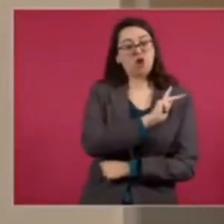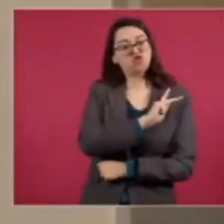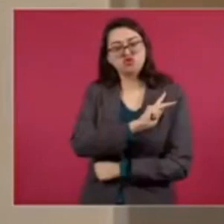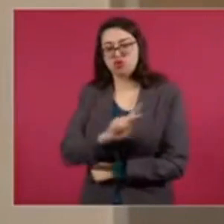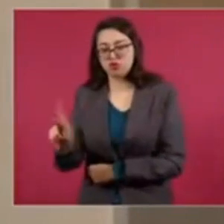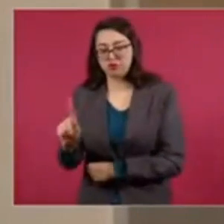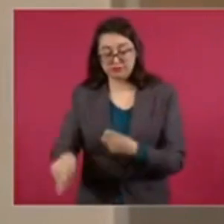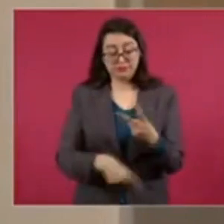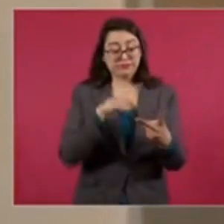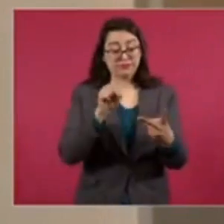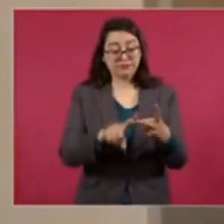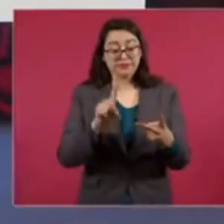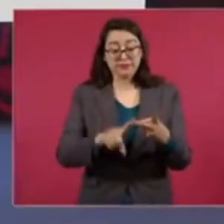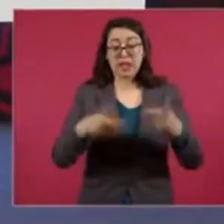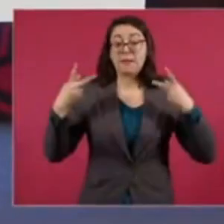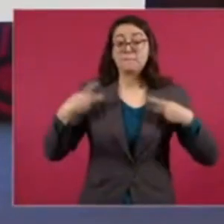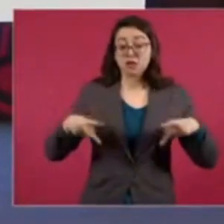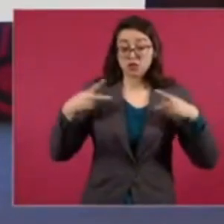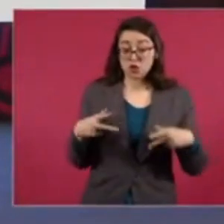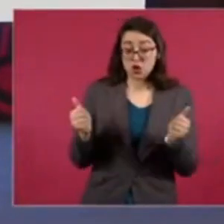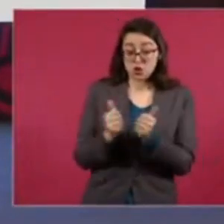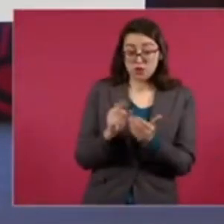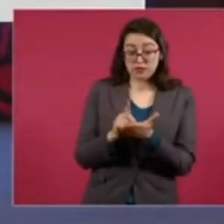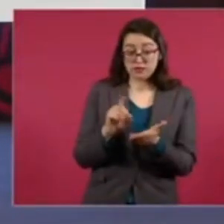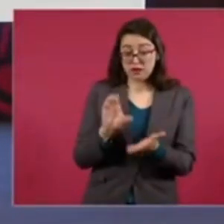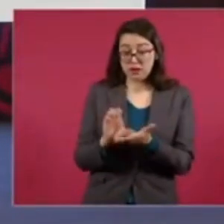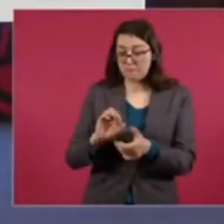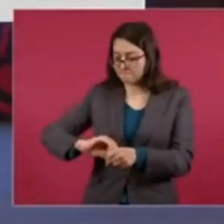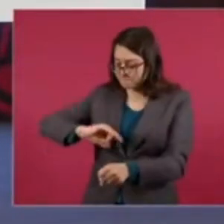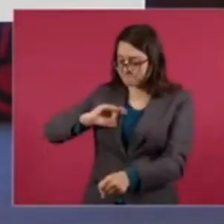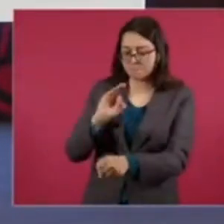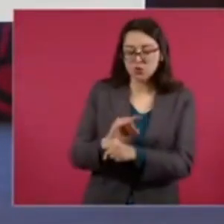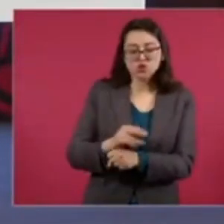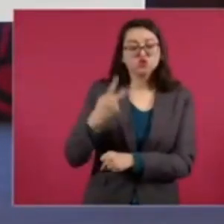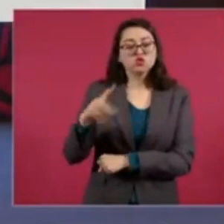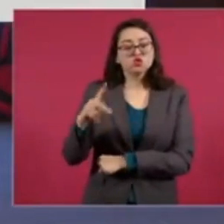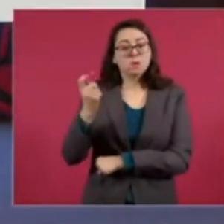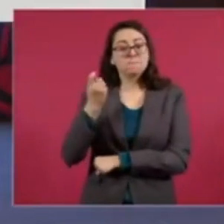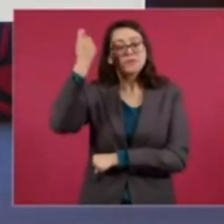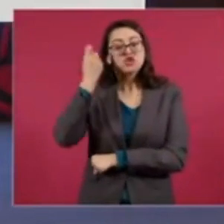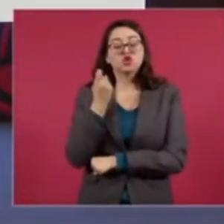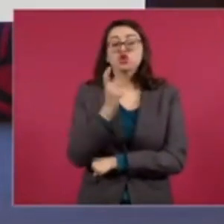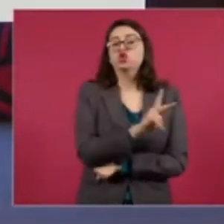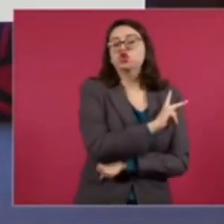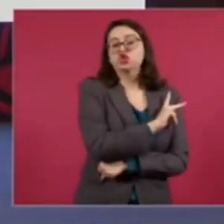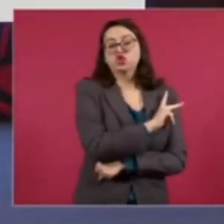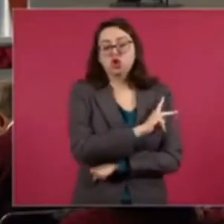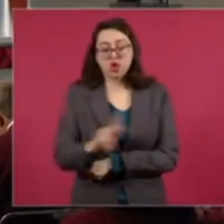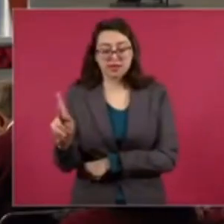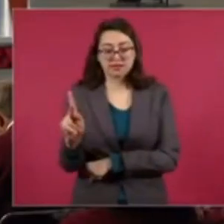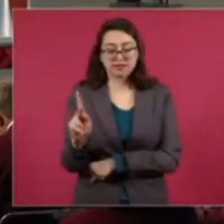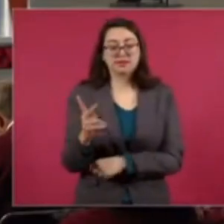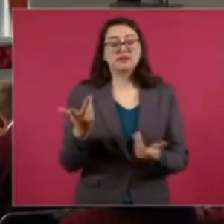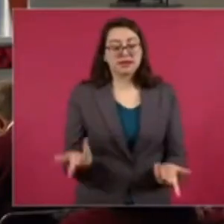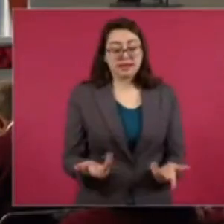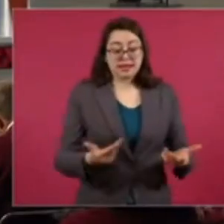pues llegó a la mañanera a explicar, a leer también de qué van sus reformas. Y creo que a todos nos